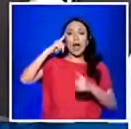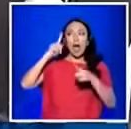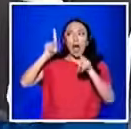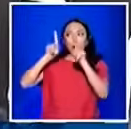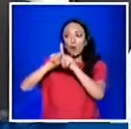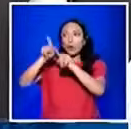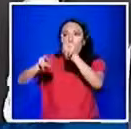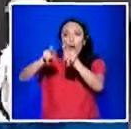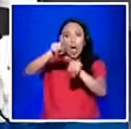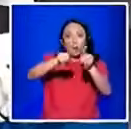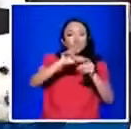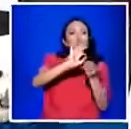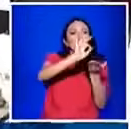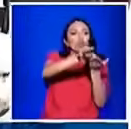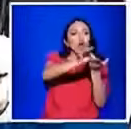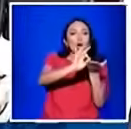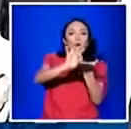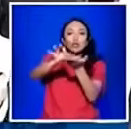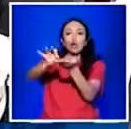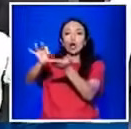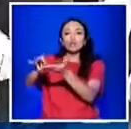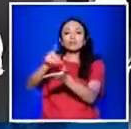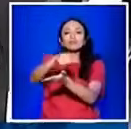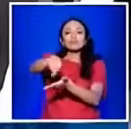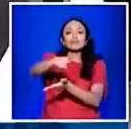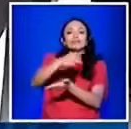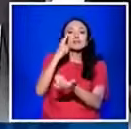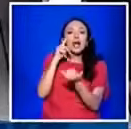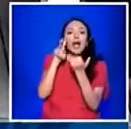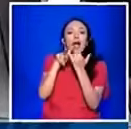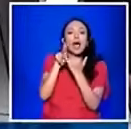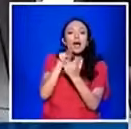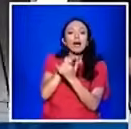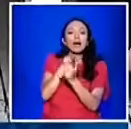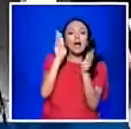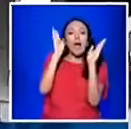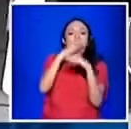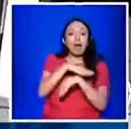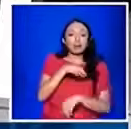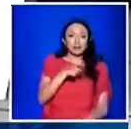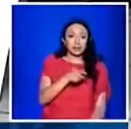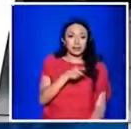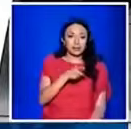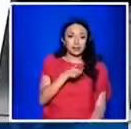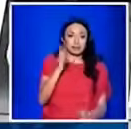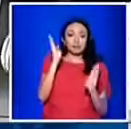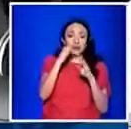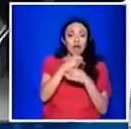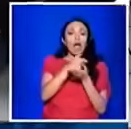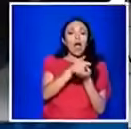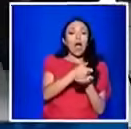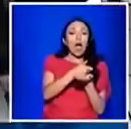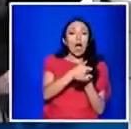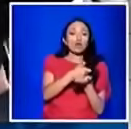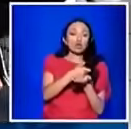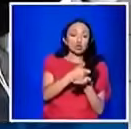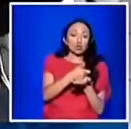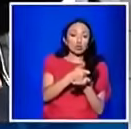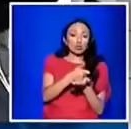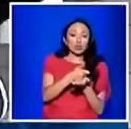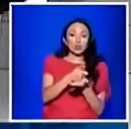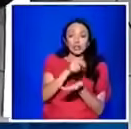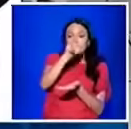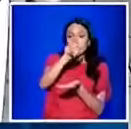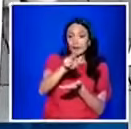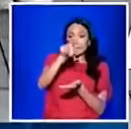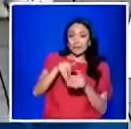algunos cantones para poder dar estas jornadas de esterilización que son gratuitas, que ayudan directamente pues a los de aquí, a